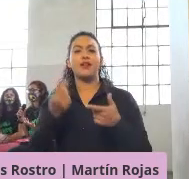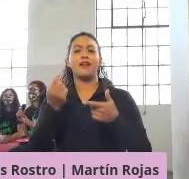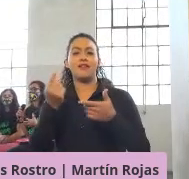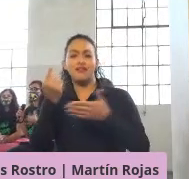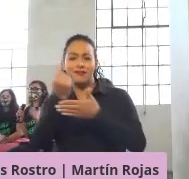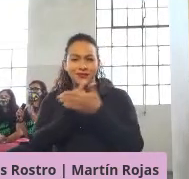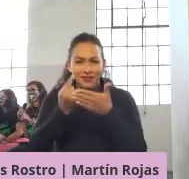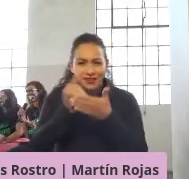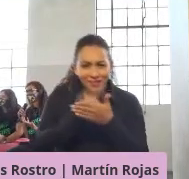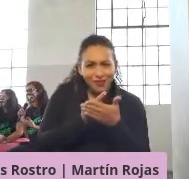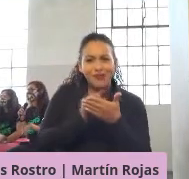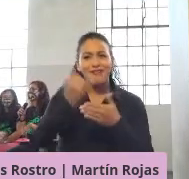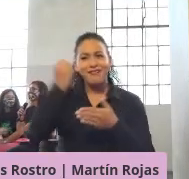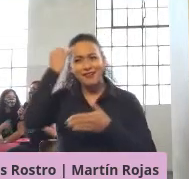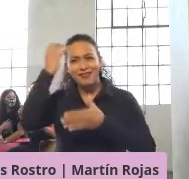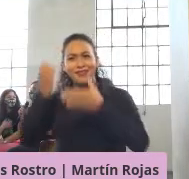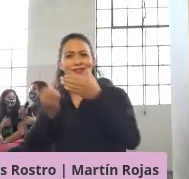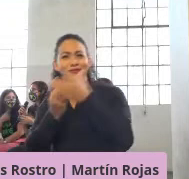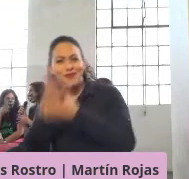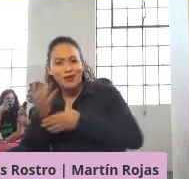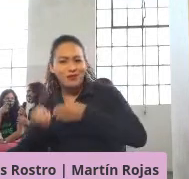diseñadoras, somos creativas, somos artistas.